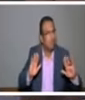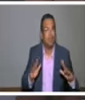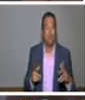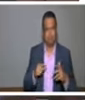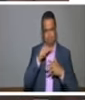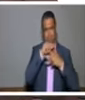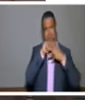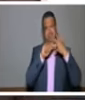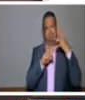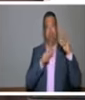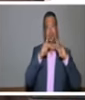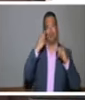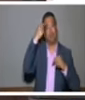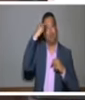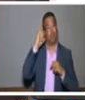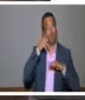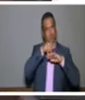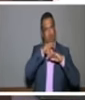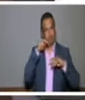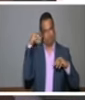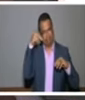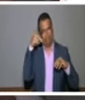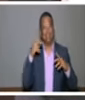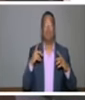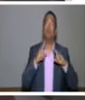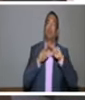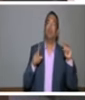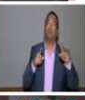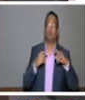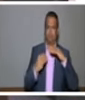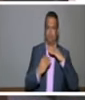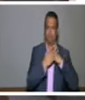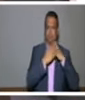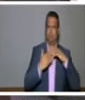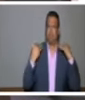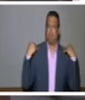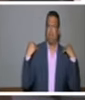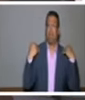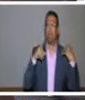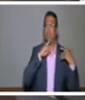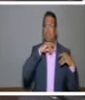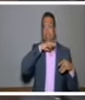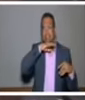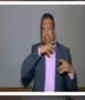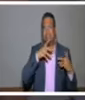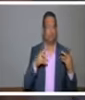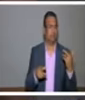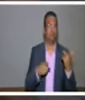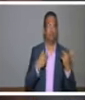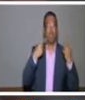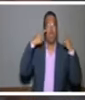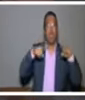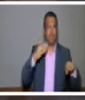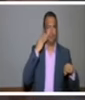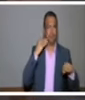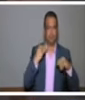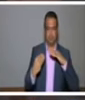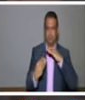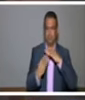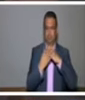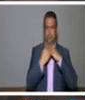Pero la realidad es que nuestras playas están contaminadas. La realidad es que la erosión se ha comido